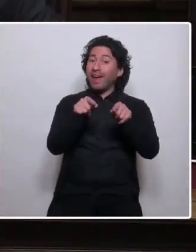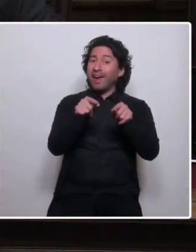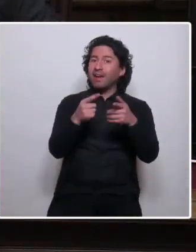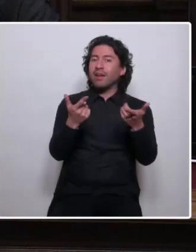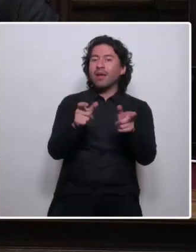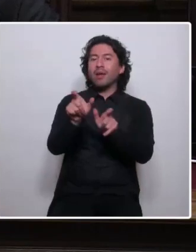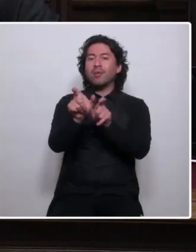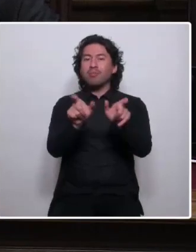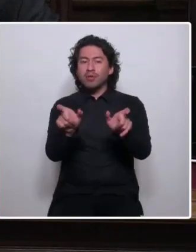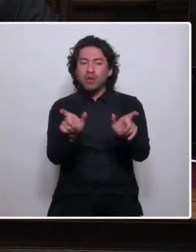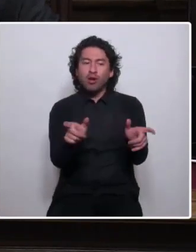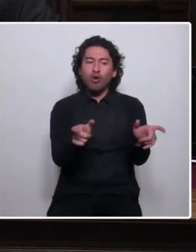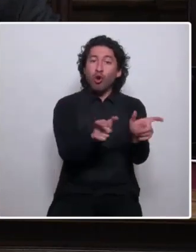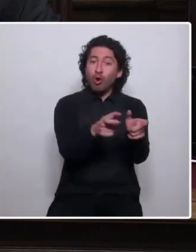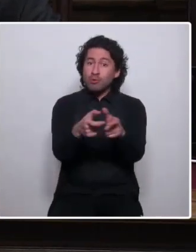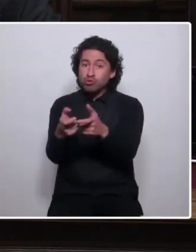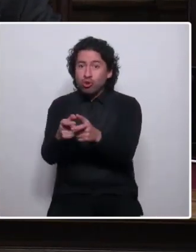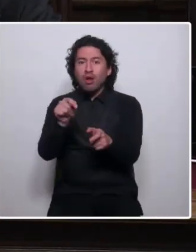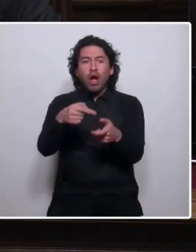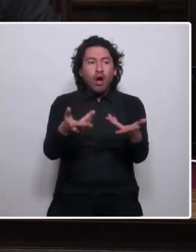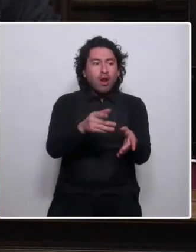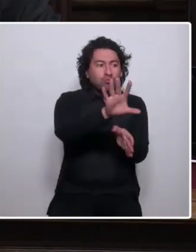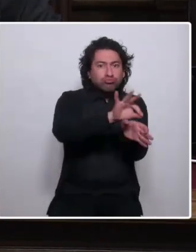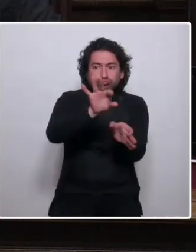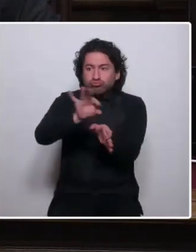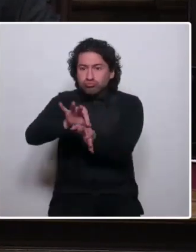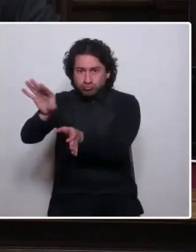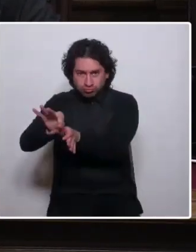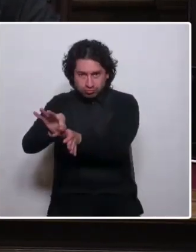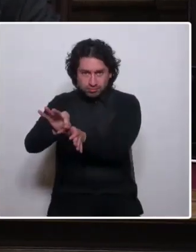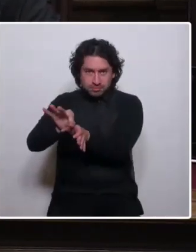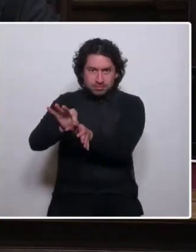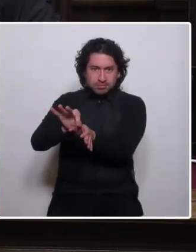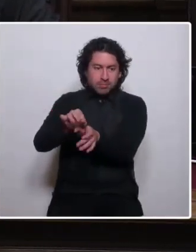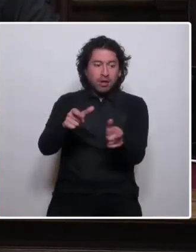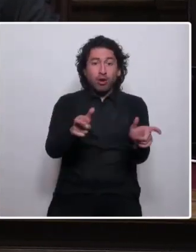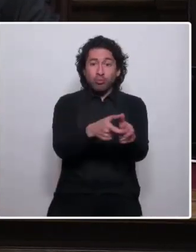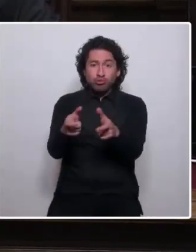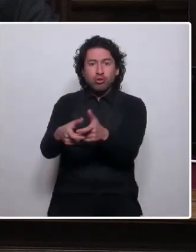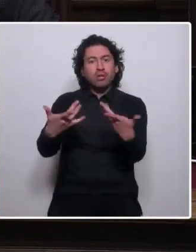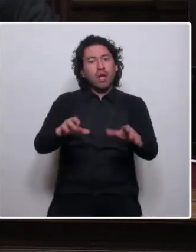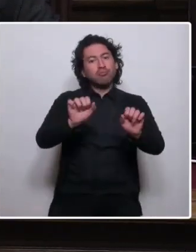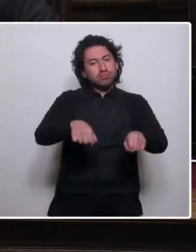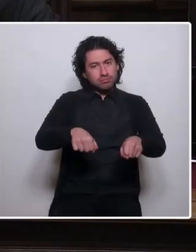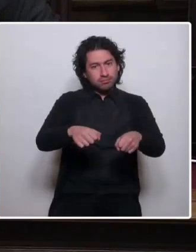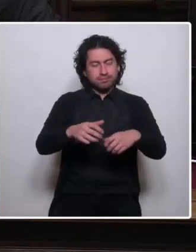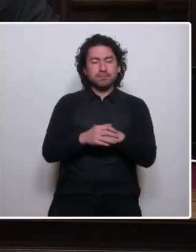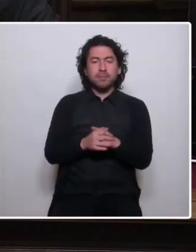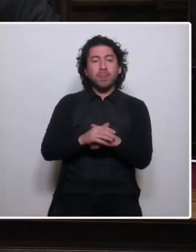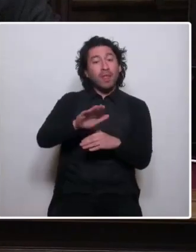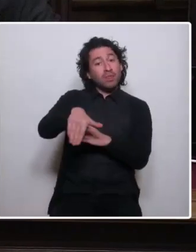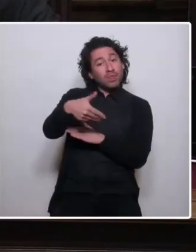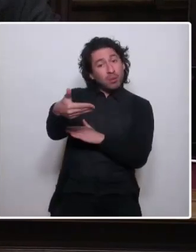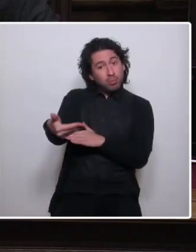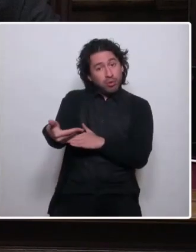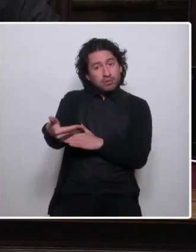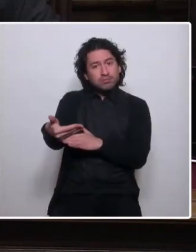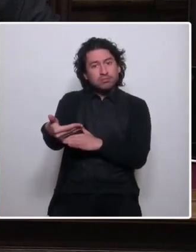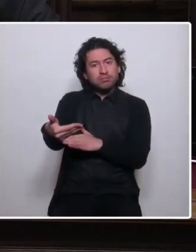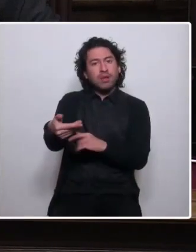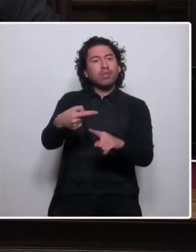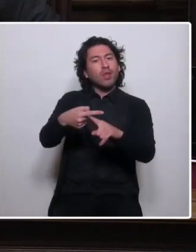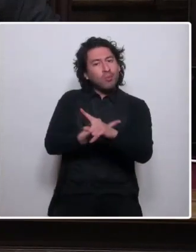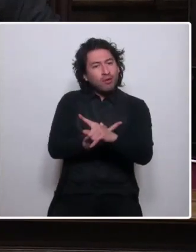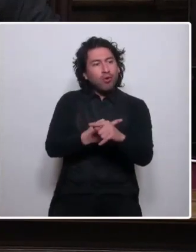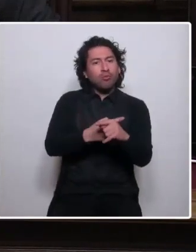los integrantes de las comisiones que hoy hemos despachado. Luego vamos a abrir nuevamente un